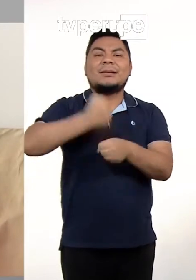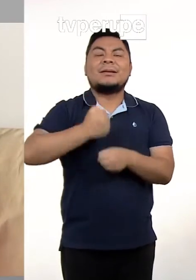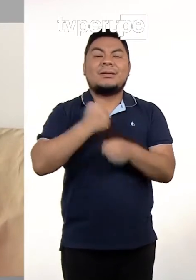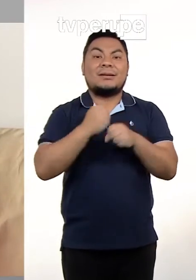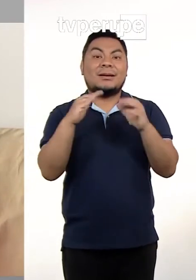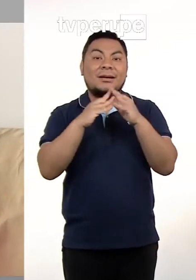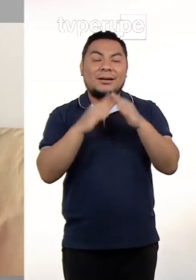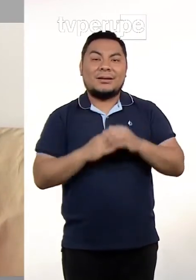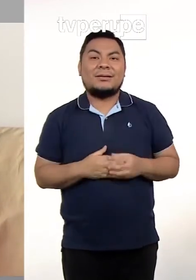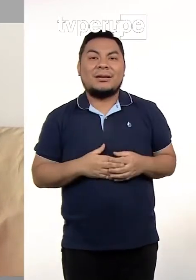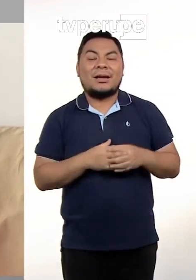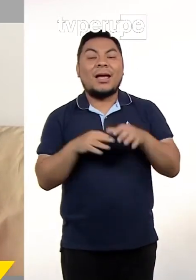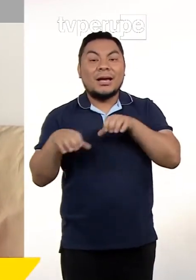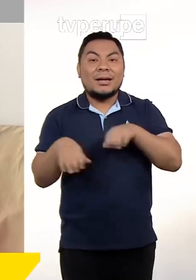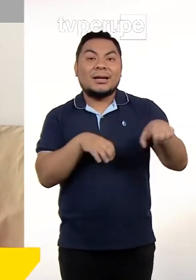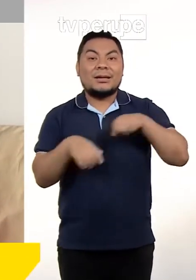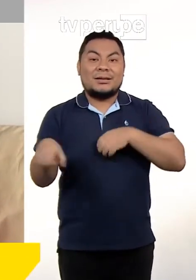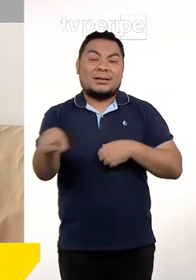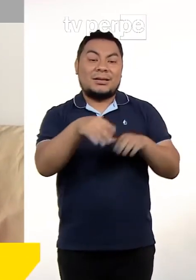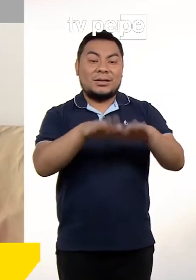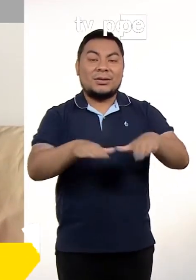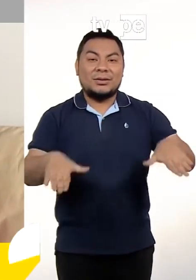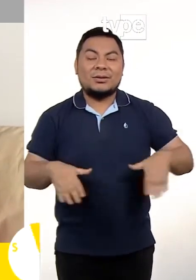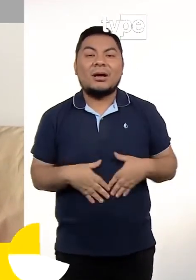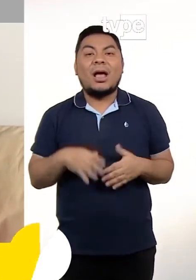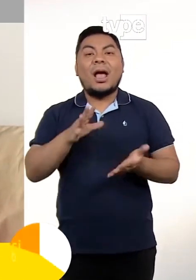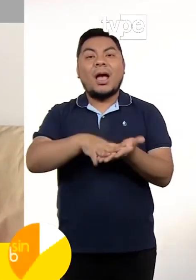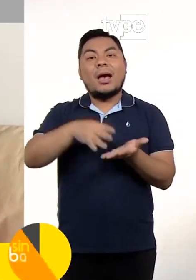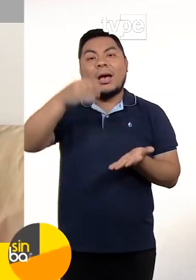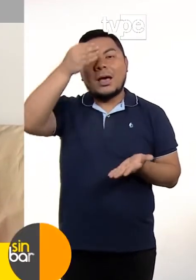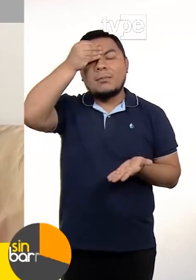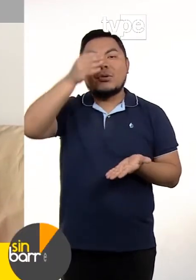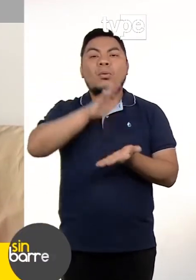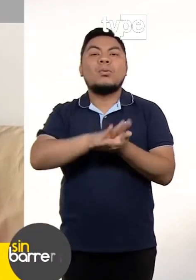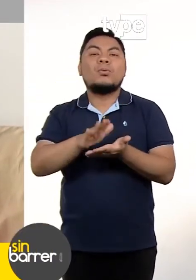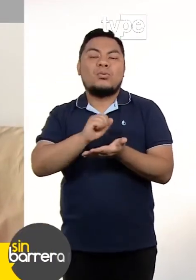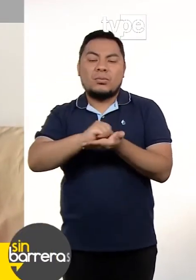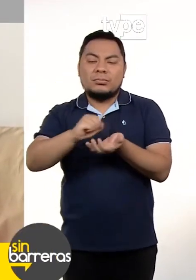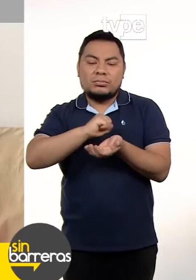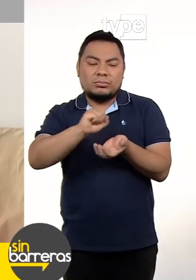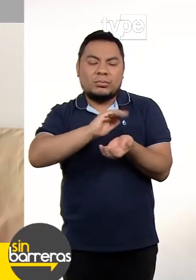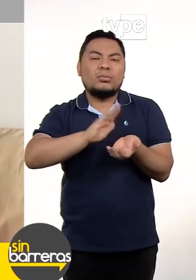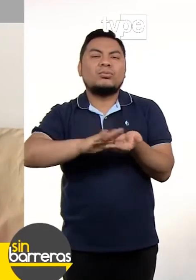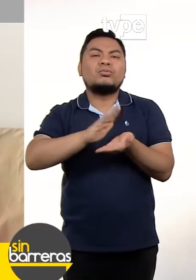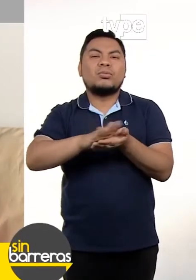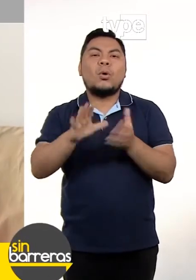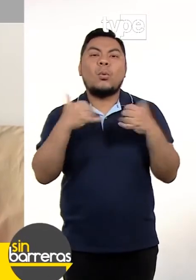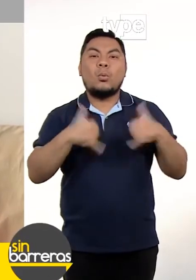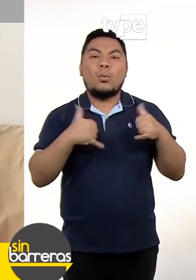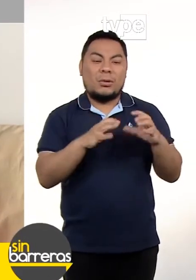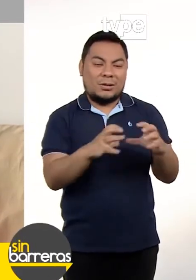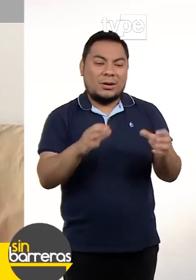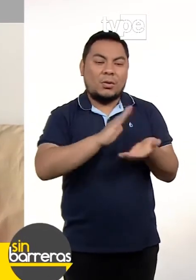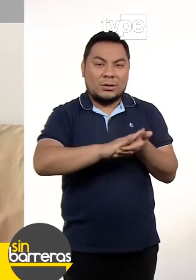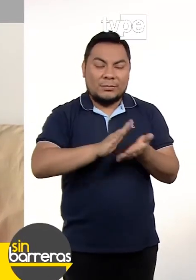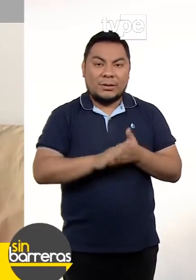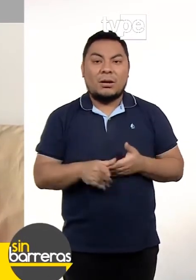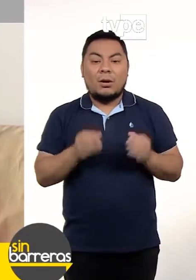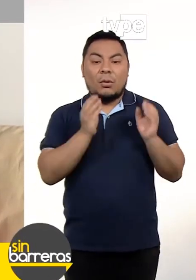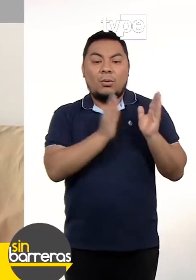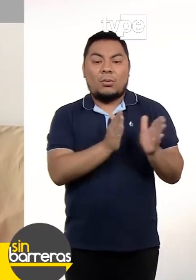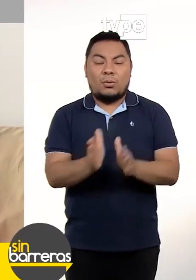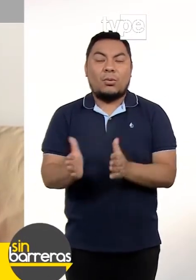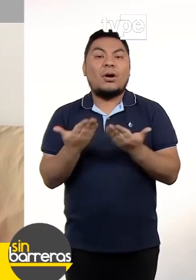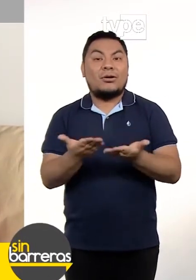casa. Hay que hacer que nuestros niños aprendan a limpiar sus juguetes, a organizar sus